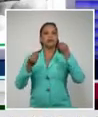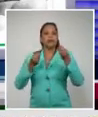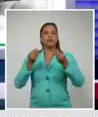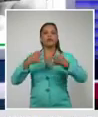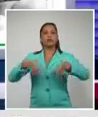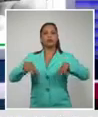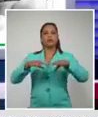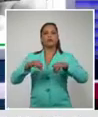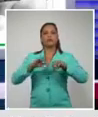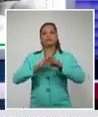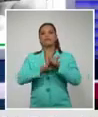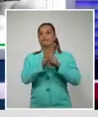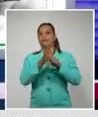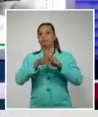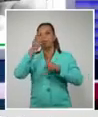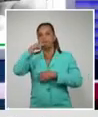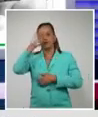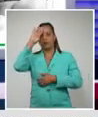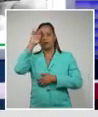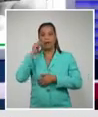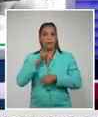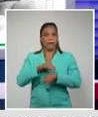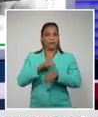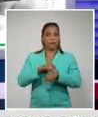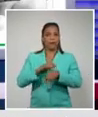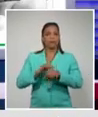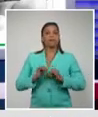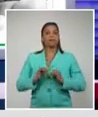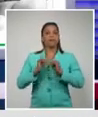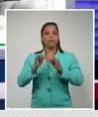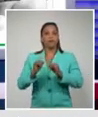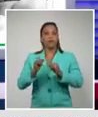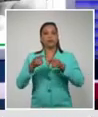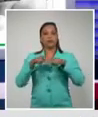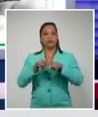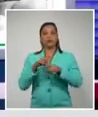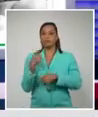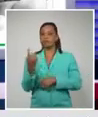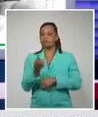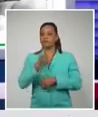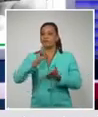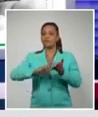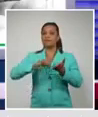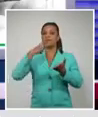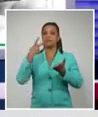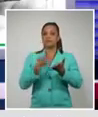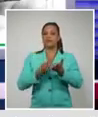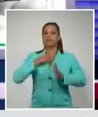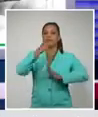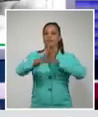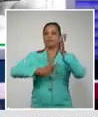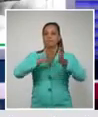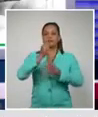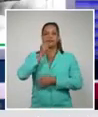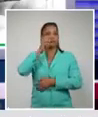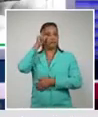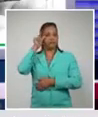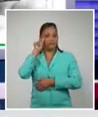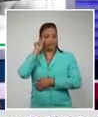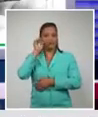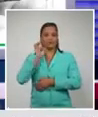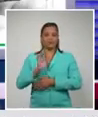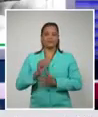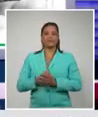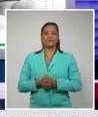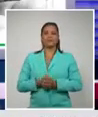país. Nos acompañará en este primer momento de informaciones y análisis la intérprete de lengua de señas Marileymis Repilado y